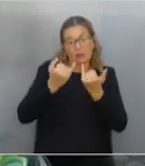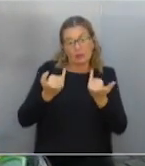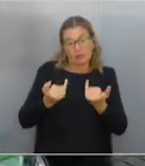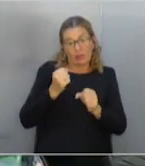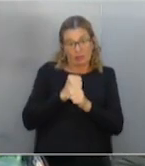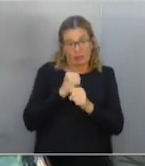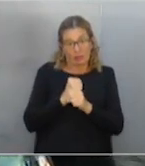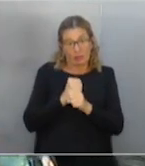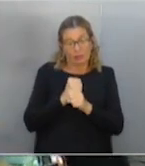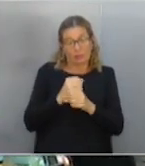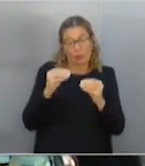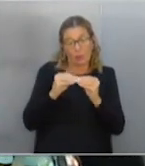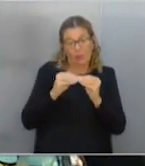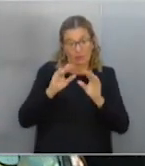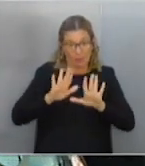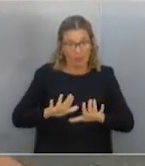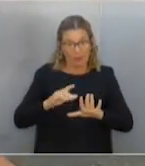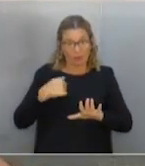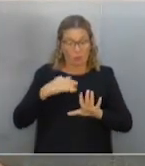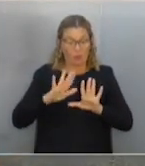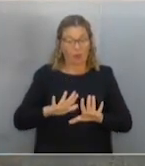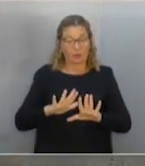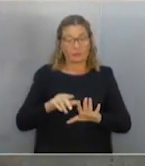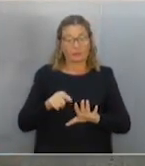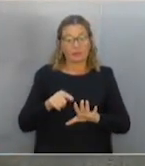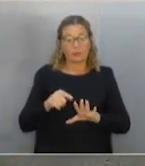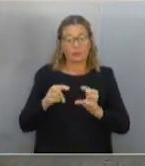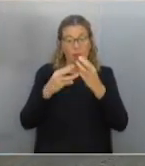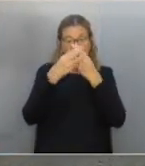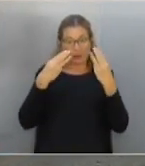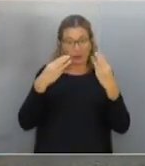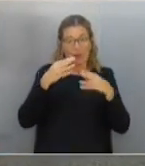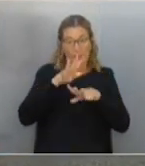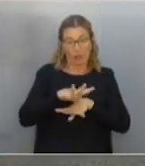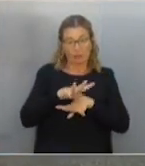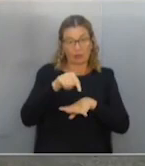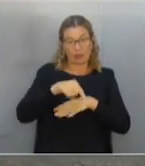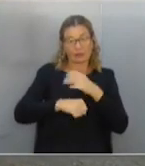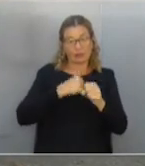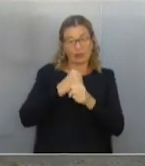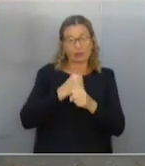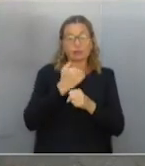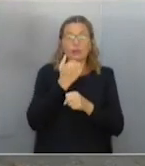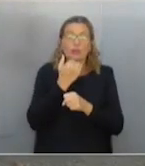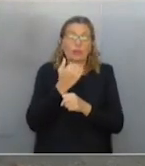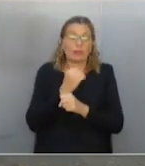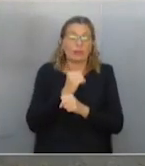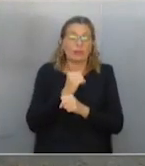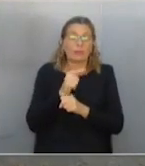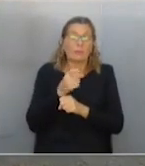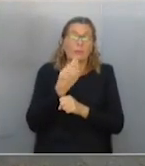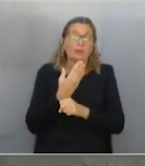trabajo. Si mis compañeras paran, tengo que parar. Por lo general me adhiero a la marcha. Este año no sé si lo voy a hacer,